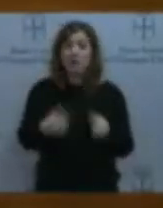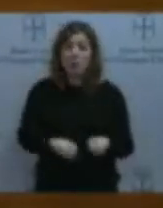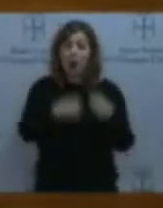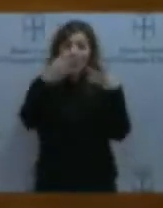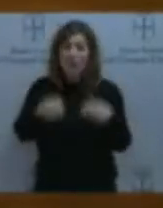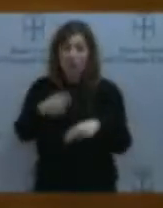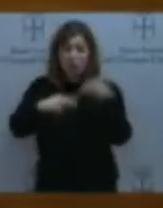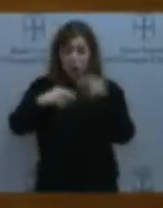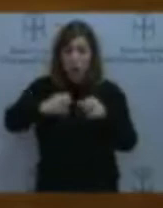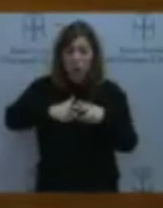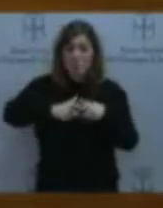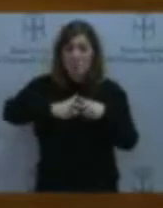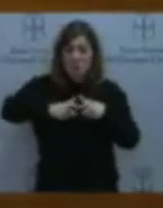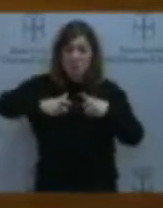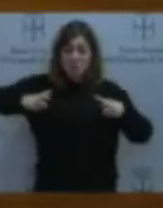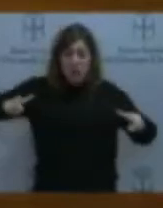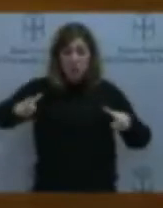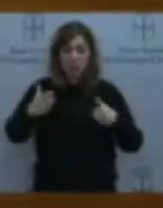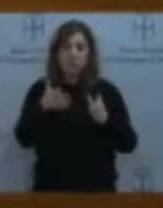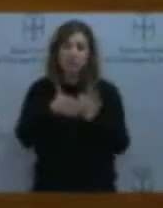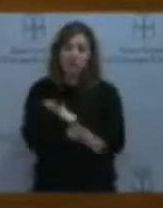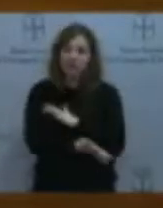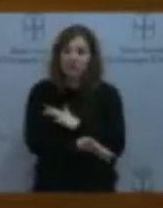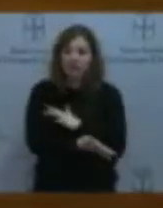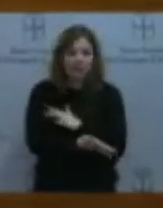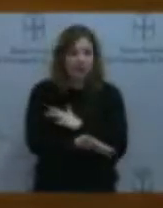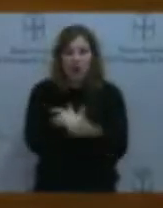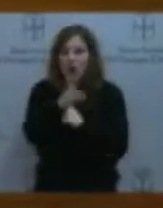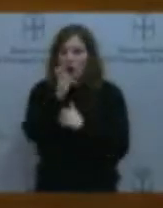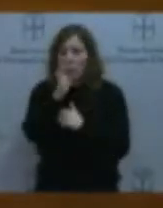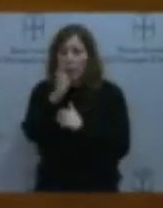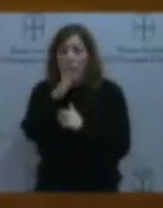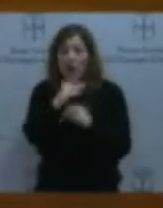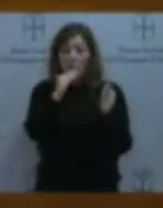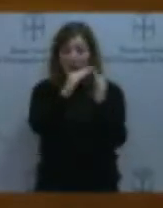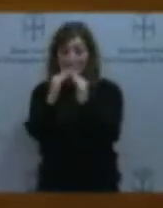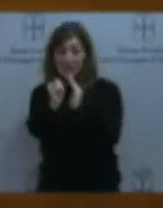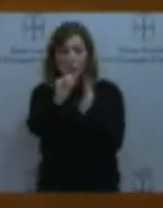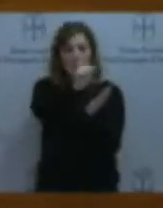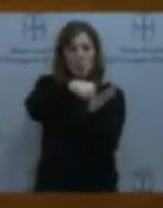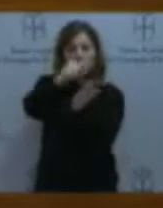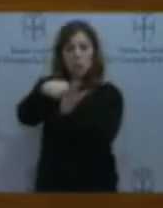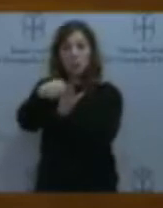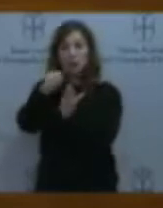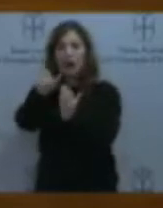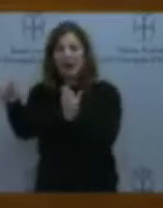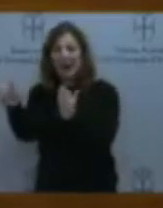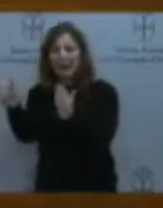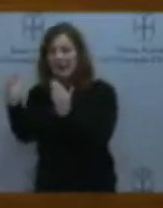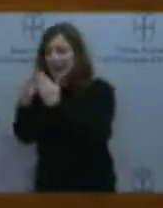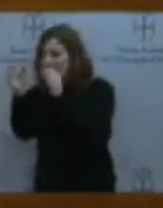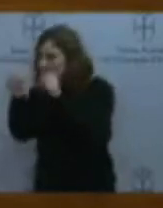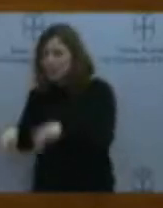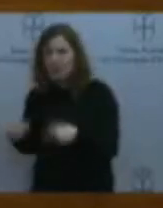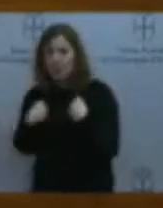pagando los efectos, casas sin gente y gente sin casas. Y lo que les proponemos es que miremos a